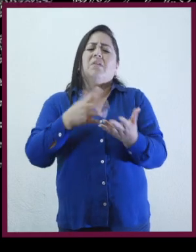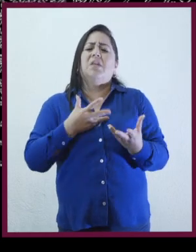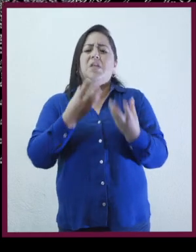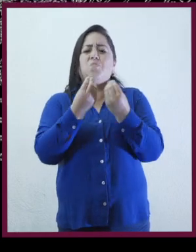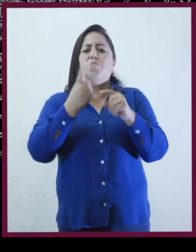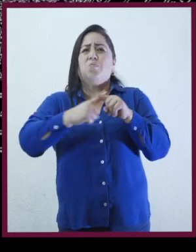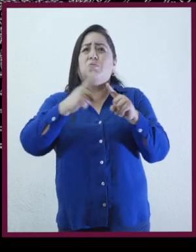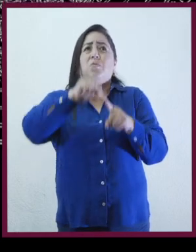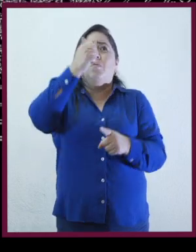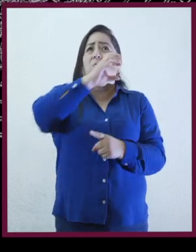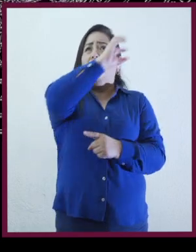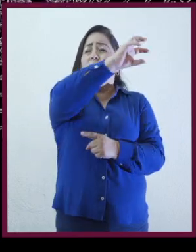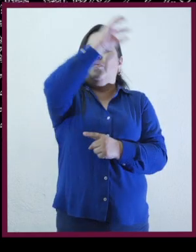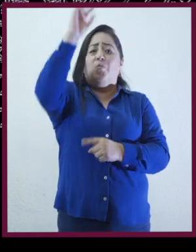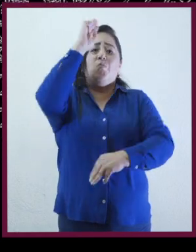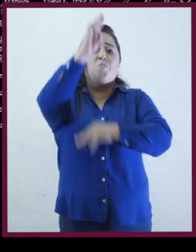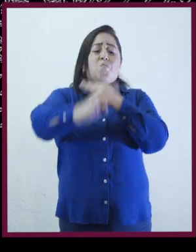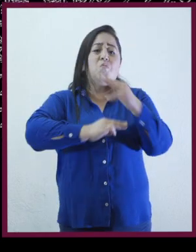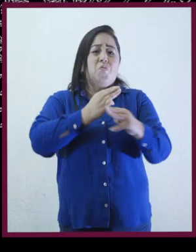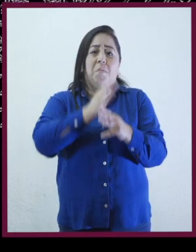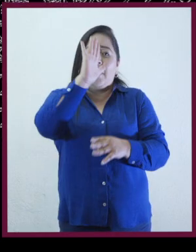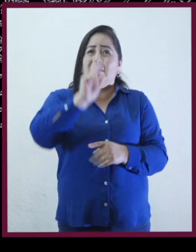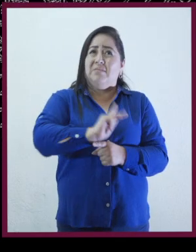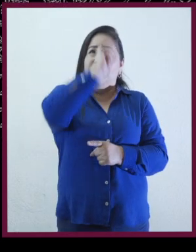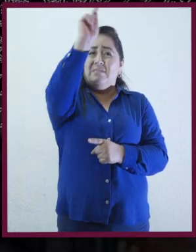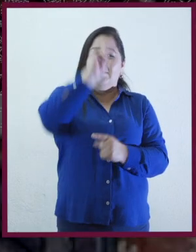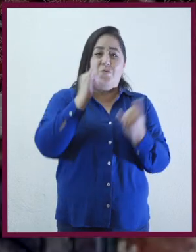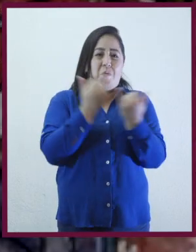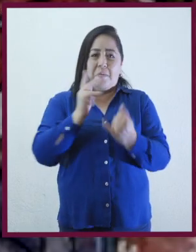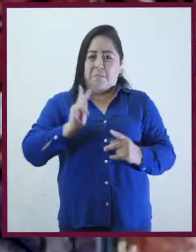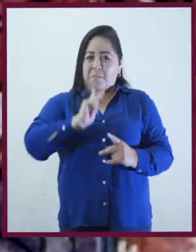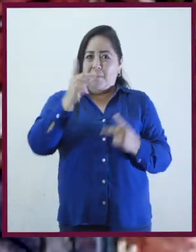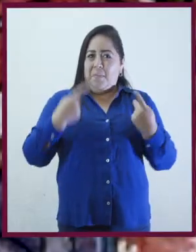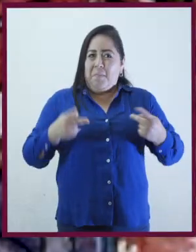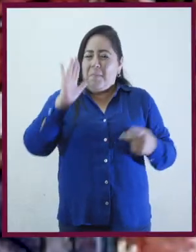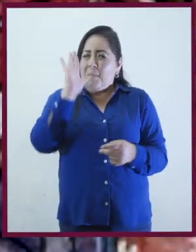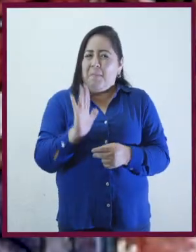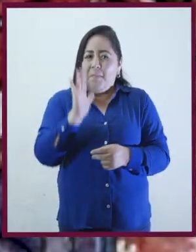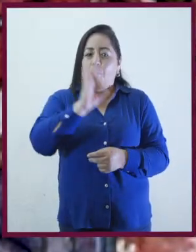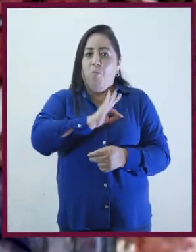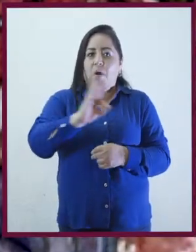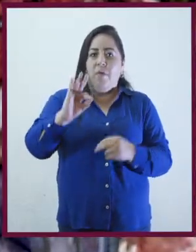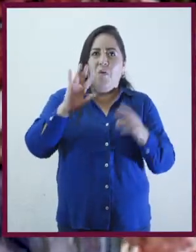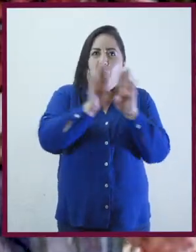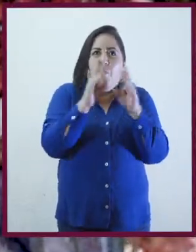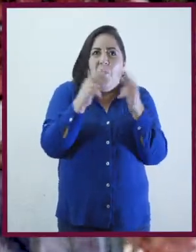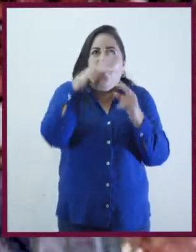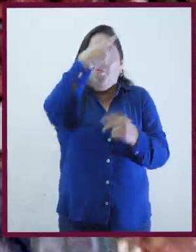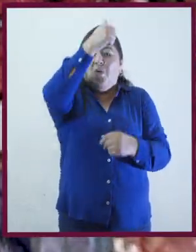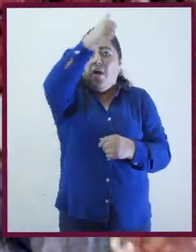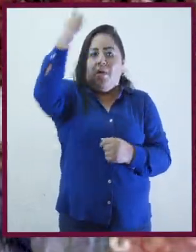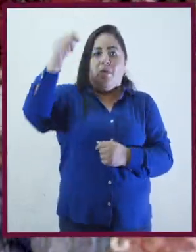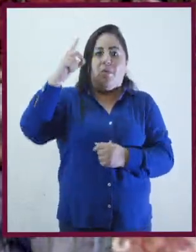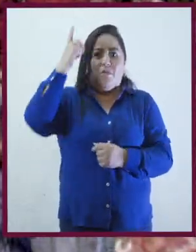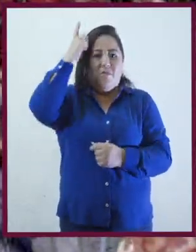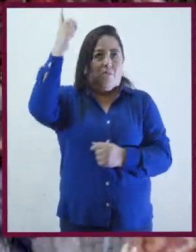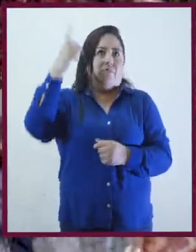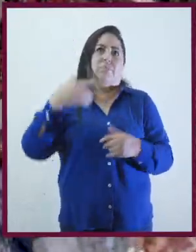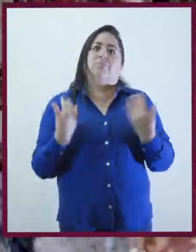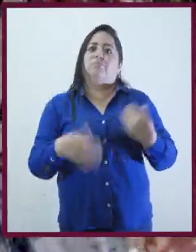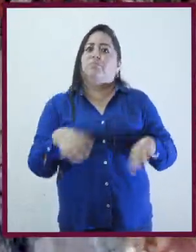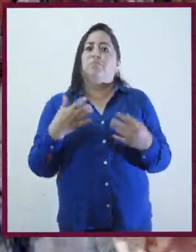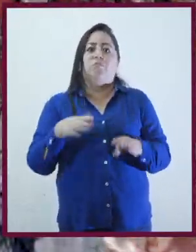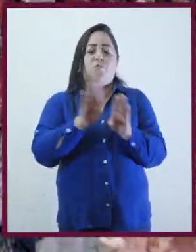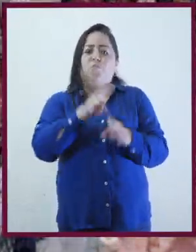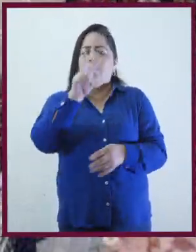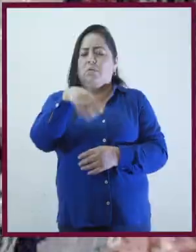muchos otros mundos en los que seres semejantes a nosotros podrían rendir culto a su propio Dios.